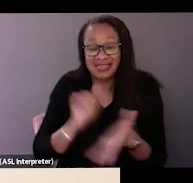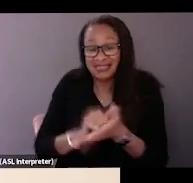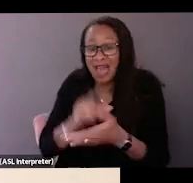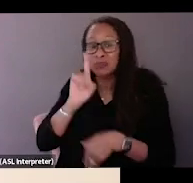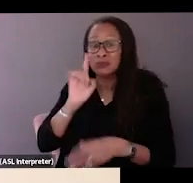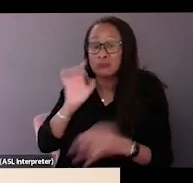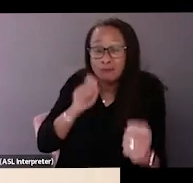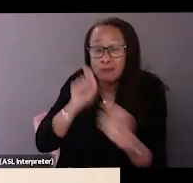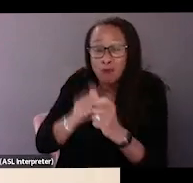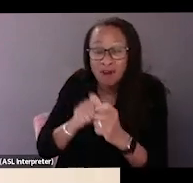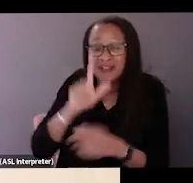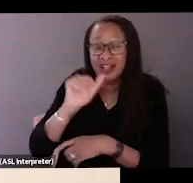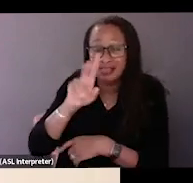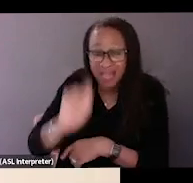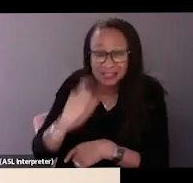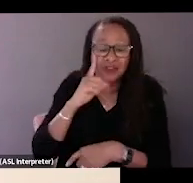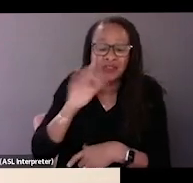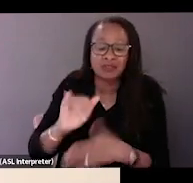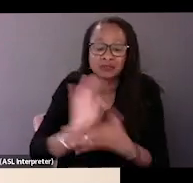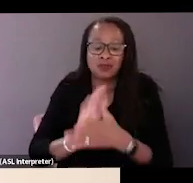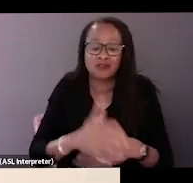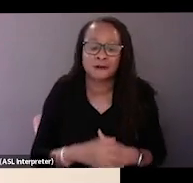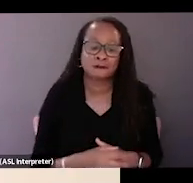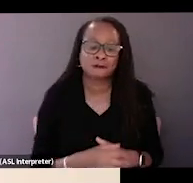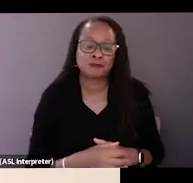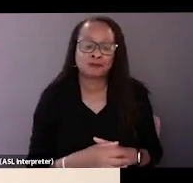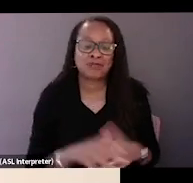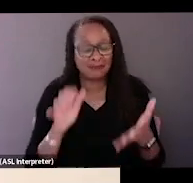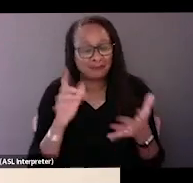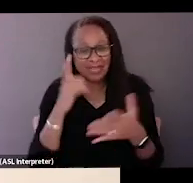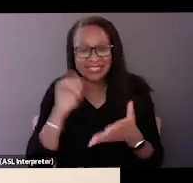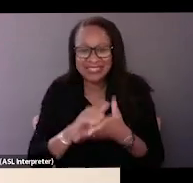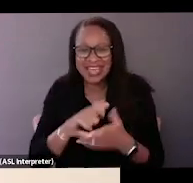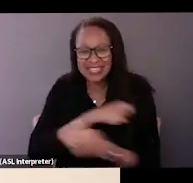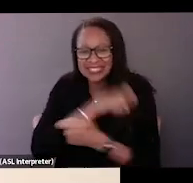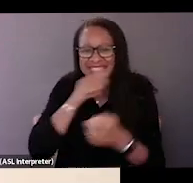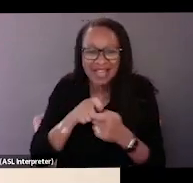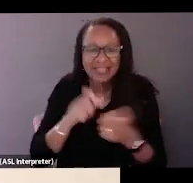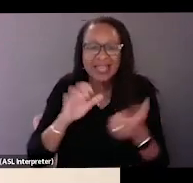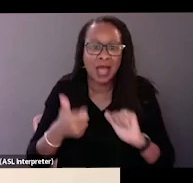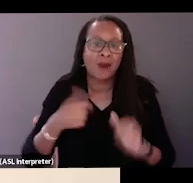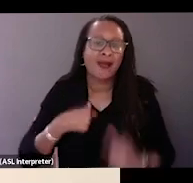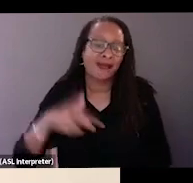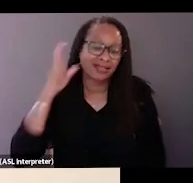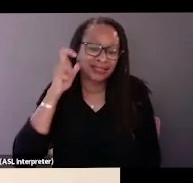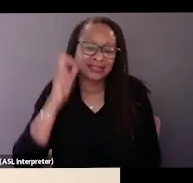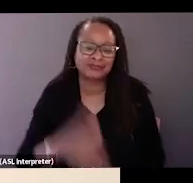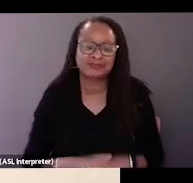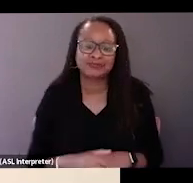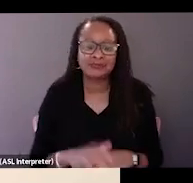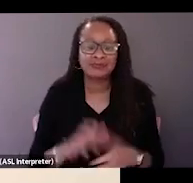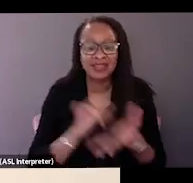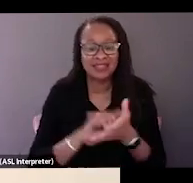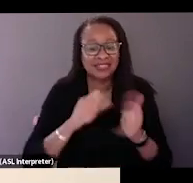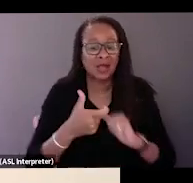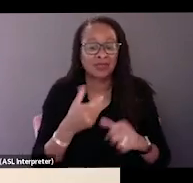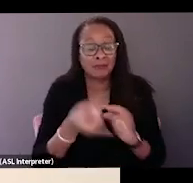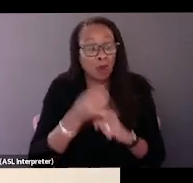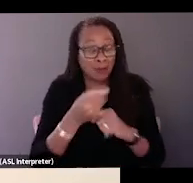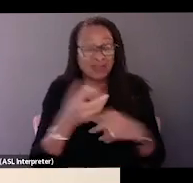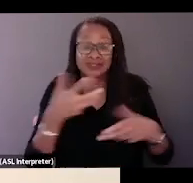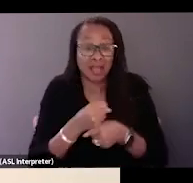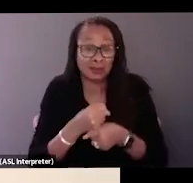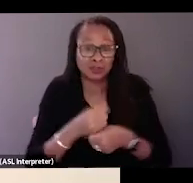es como, esta es mi forma de escuchar y esto traduce al momento, ¿no? Y fue